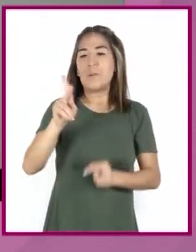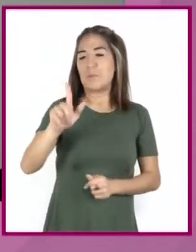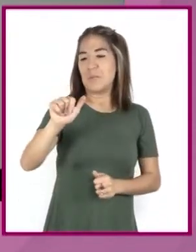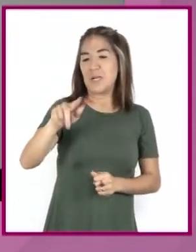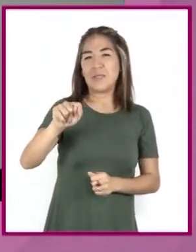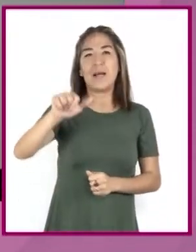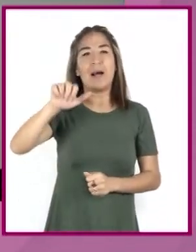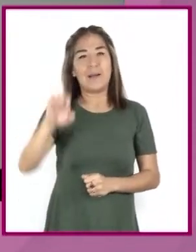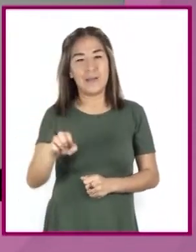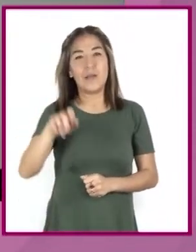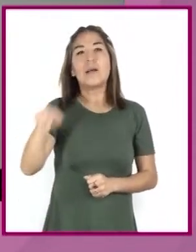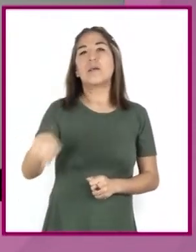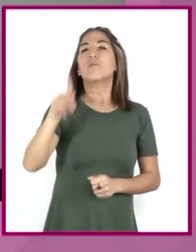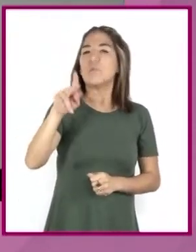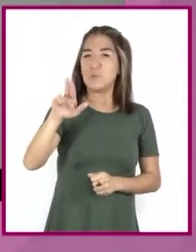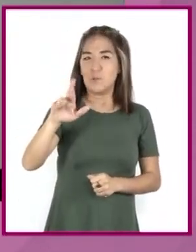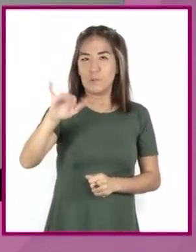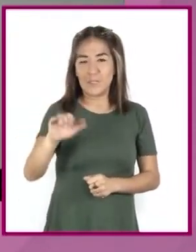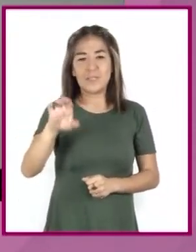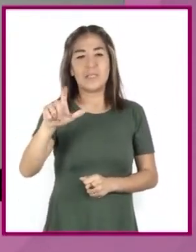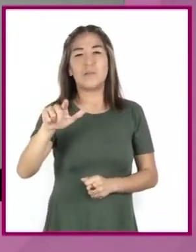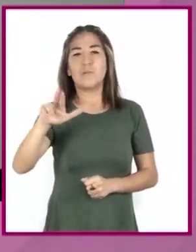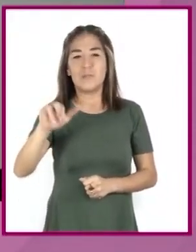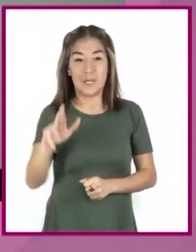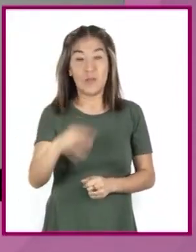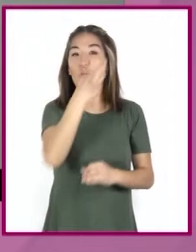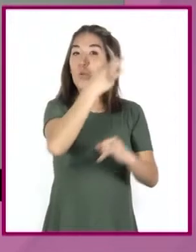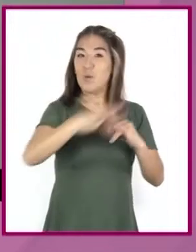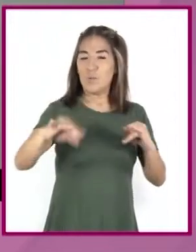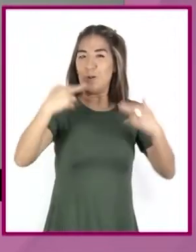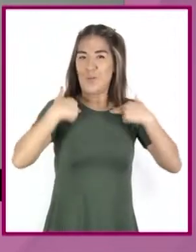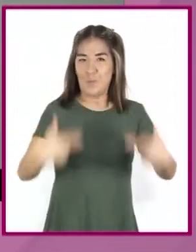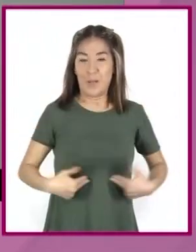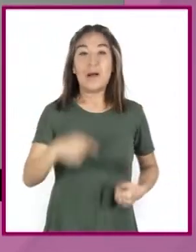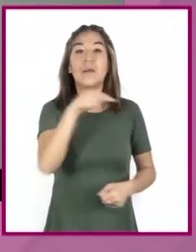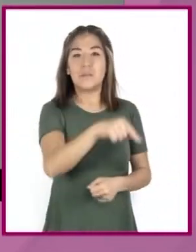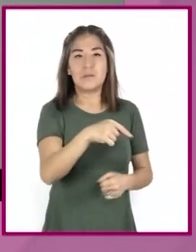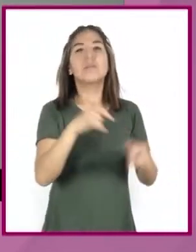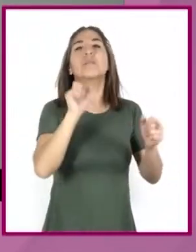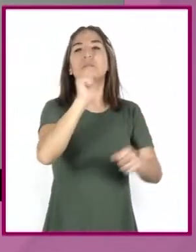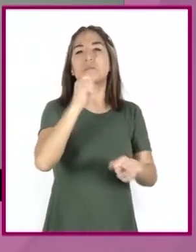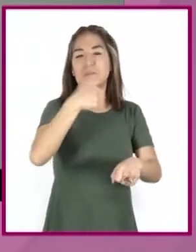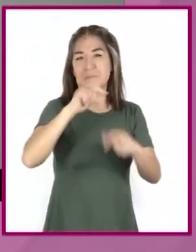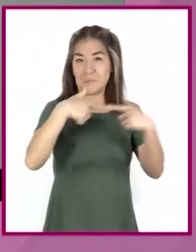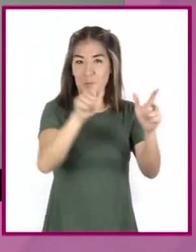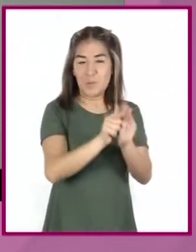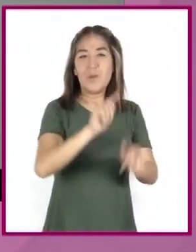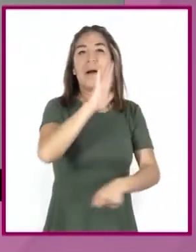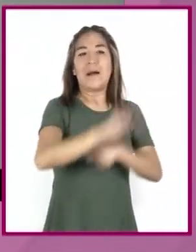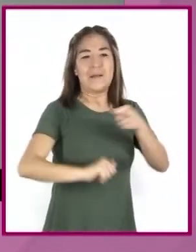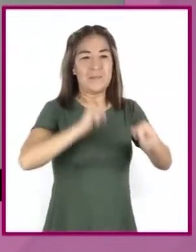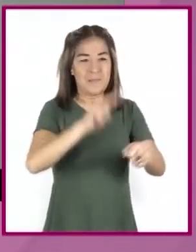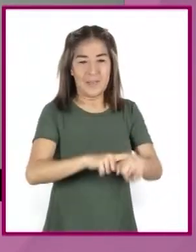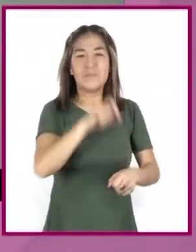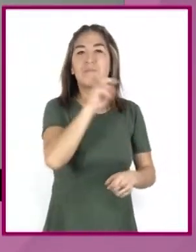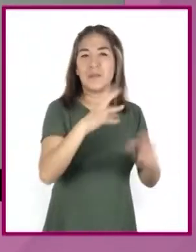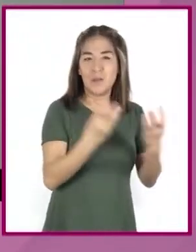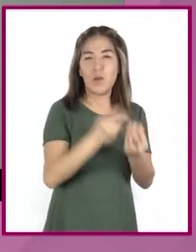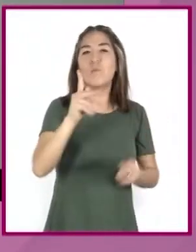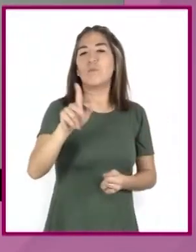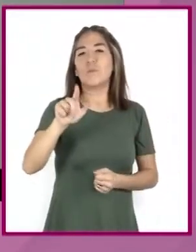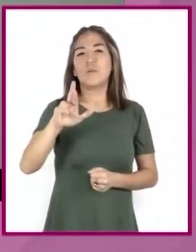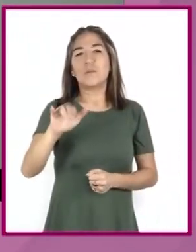pluricelular. Por último, nosotros, que somos parte del reino Animalia y también somos pluricelulares.